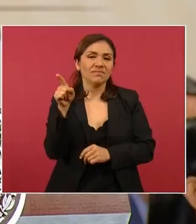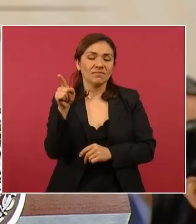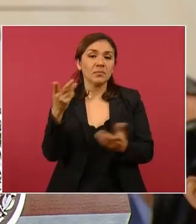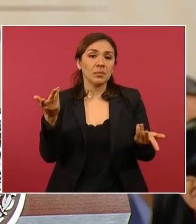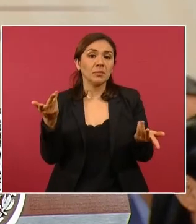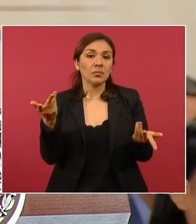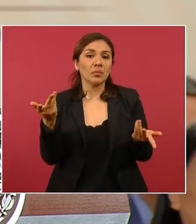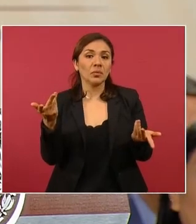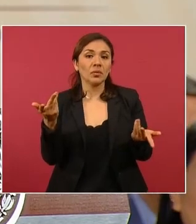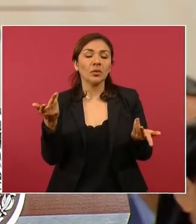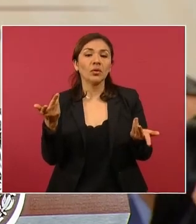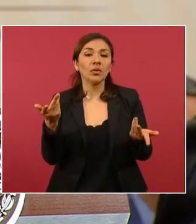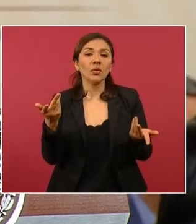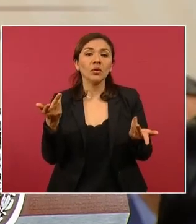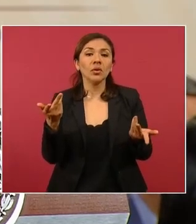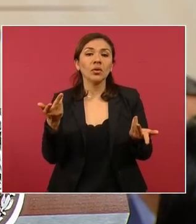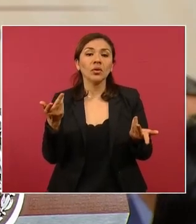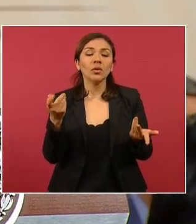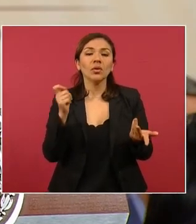¿Cómo se